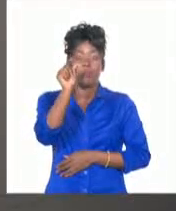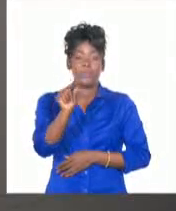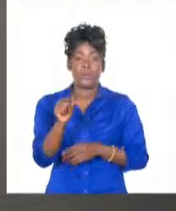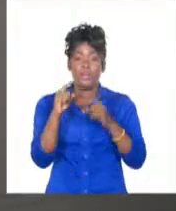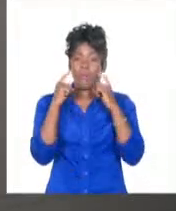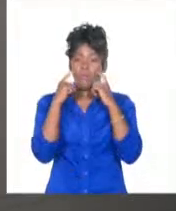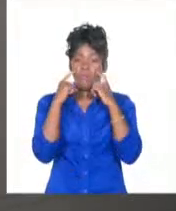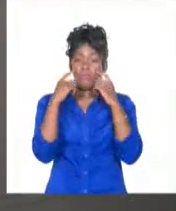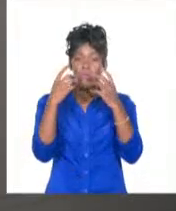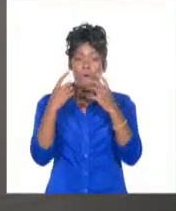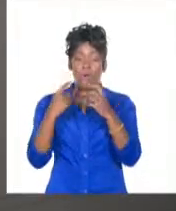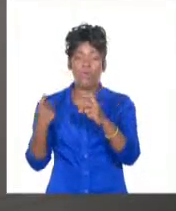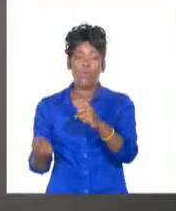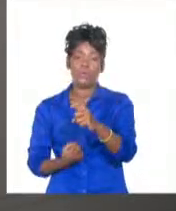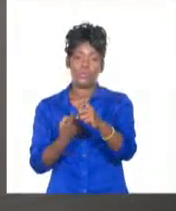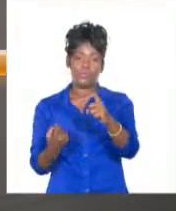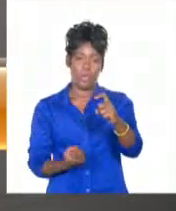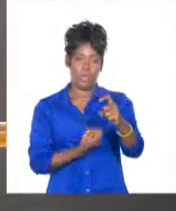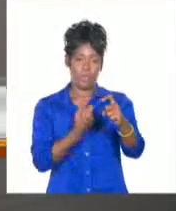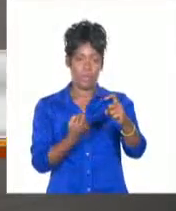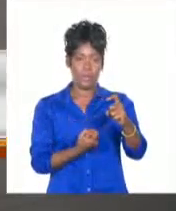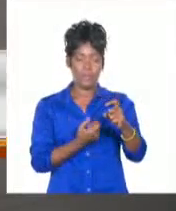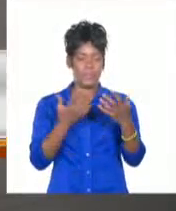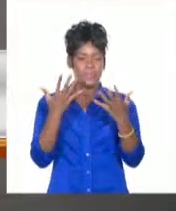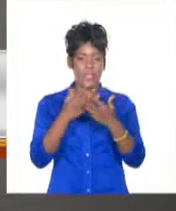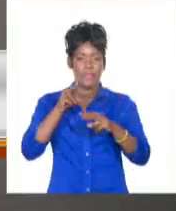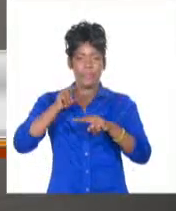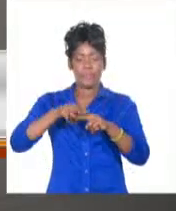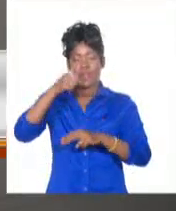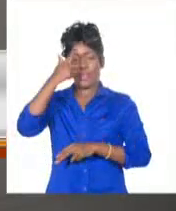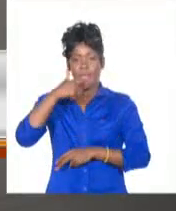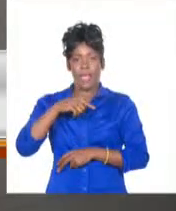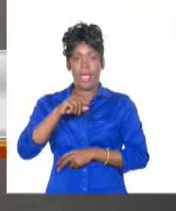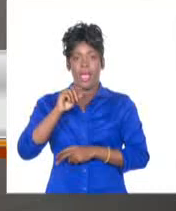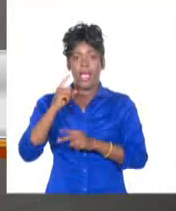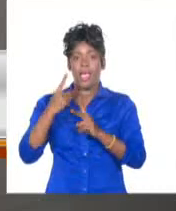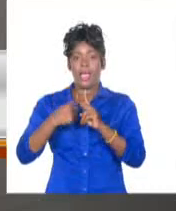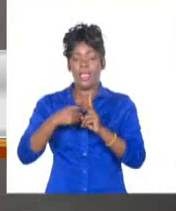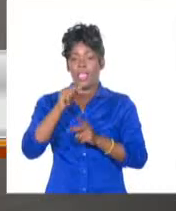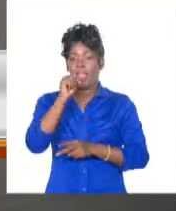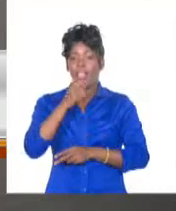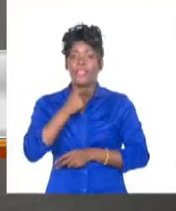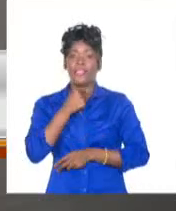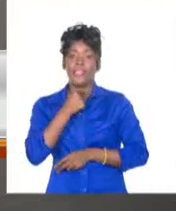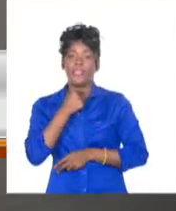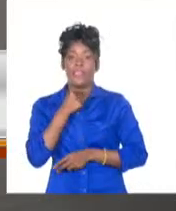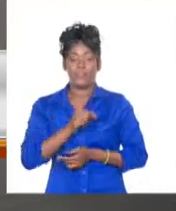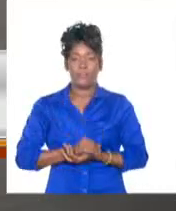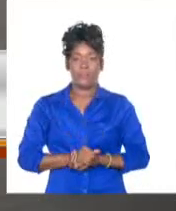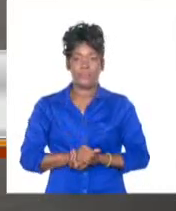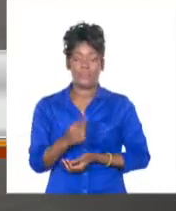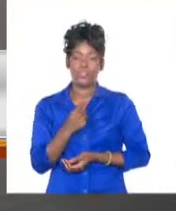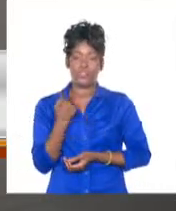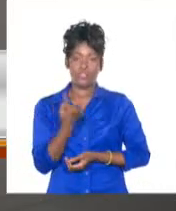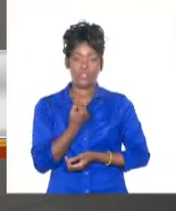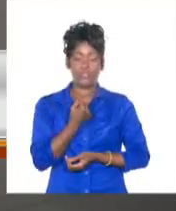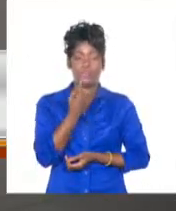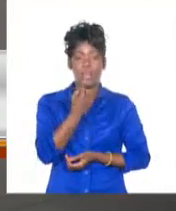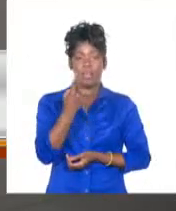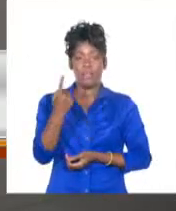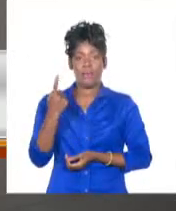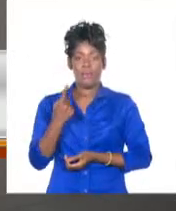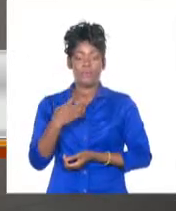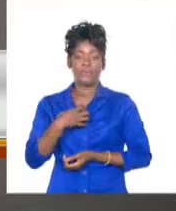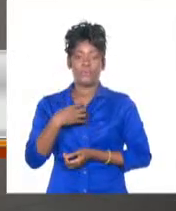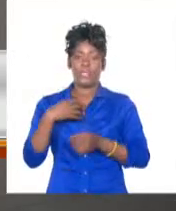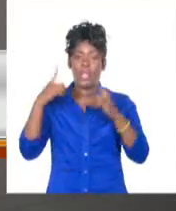acerca a la figura de Aidé de acuerdo con su experiencia personal. De los 10 que estamos en la carpeta, solamente Humberto Peña la